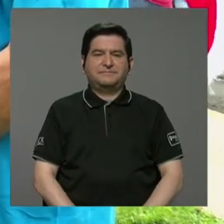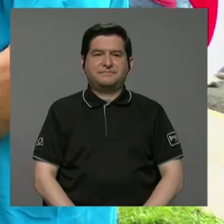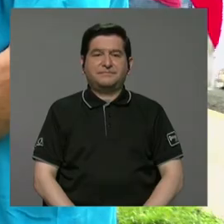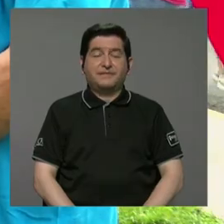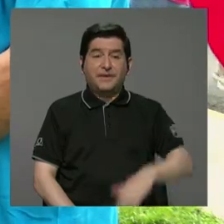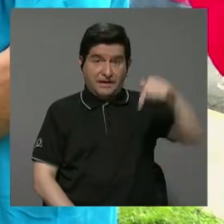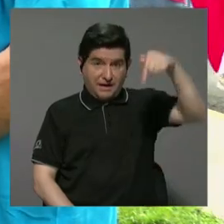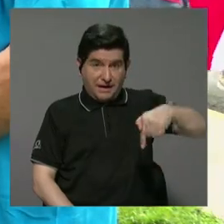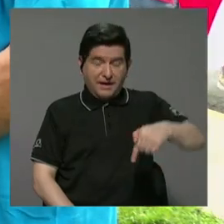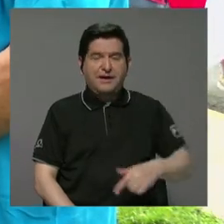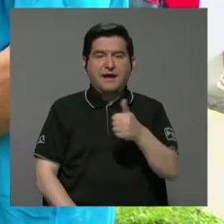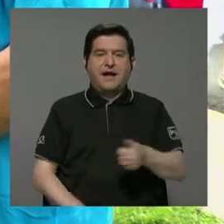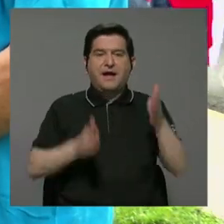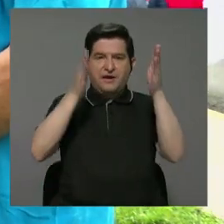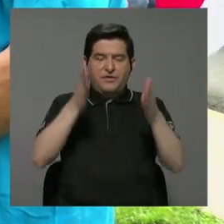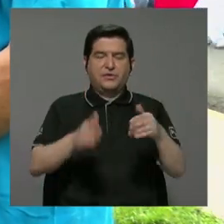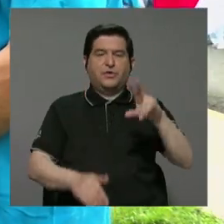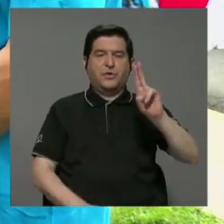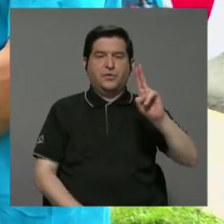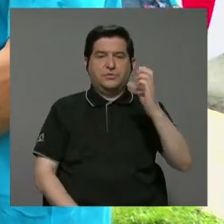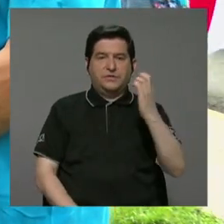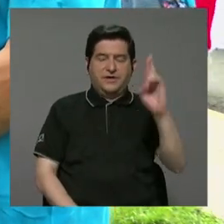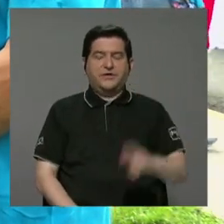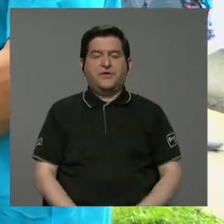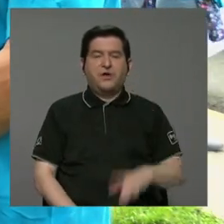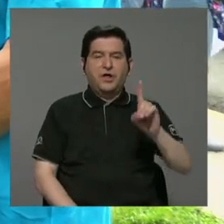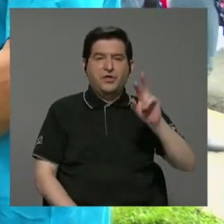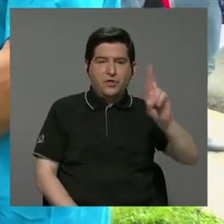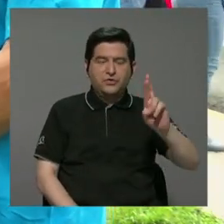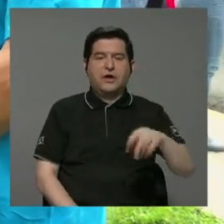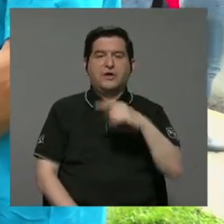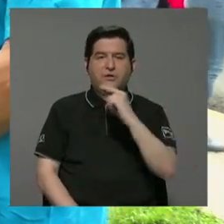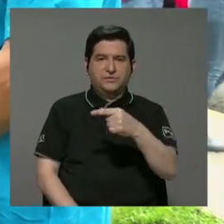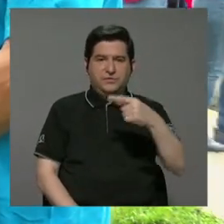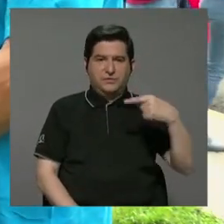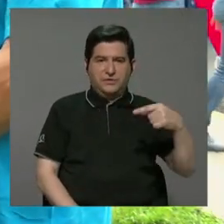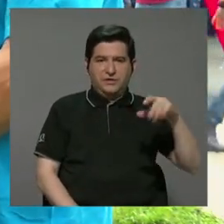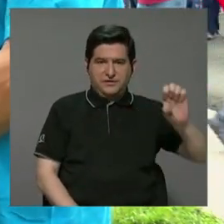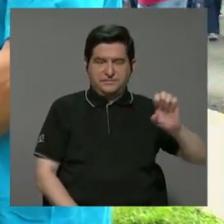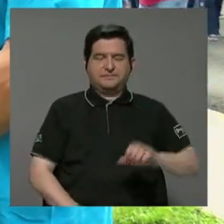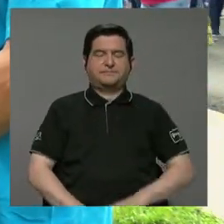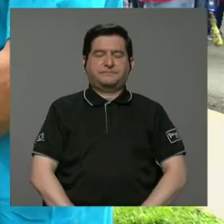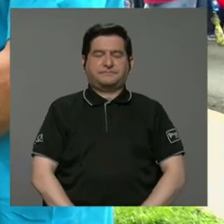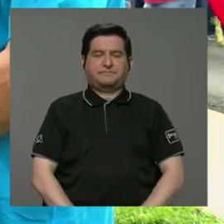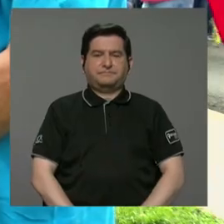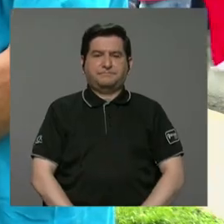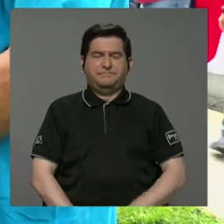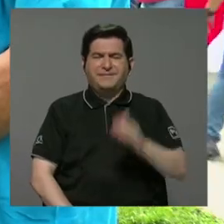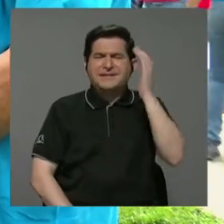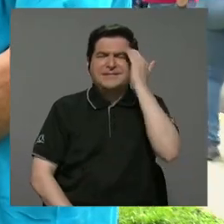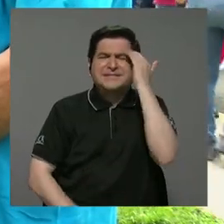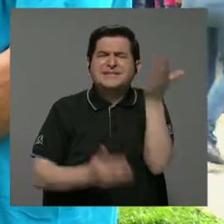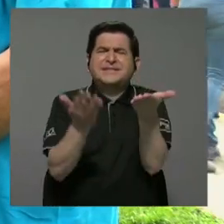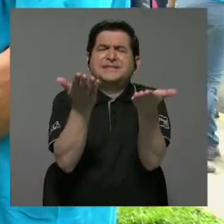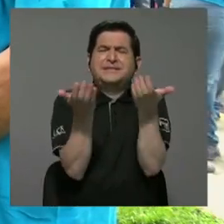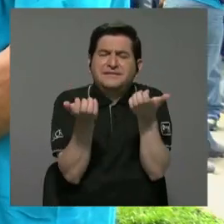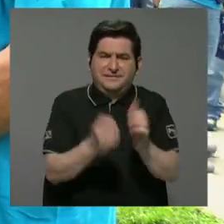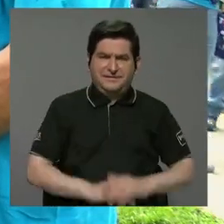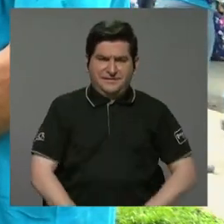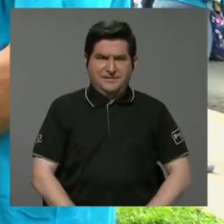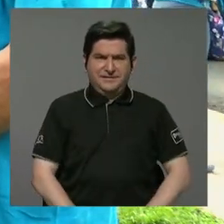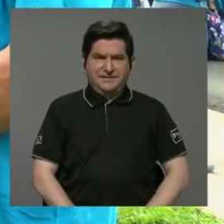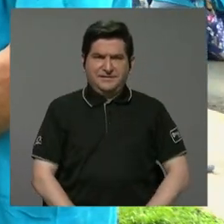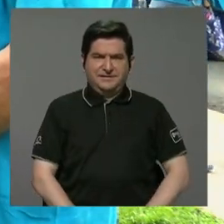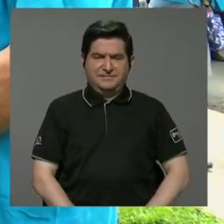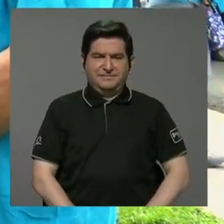Nos encontramos con el rector de la universidad, doctor Gustavo Gutiérrez Espeleta, y queremos saber un poco cómo está,